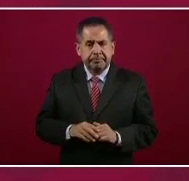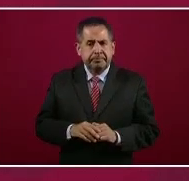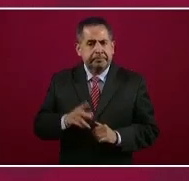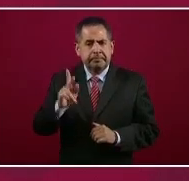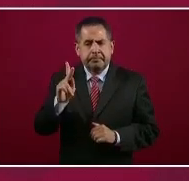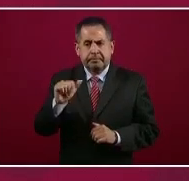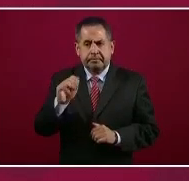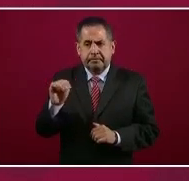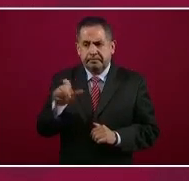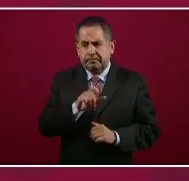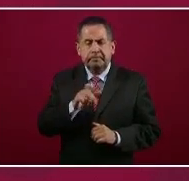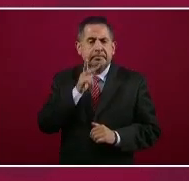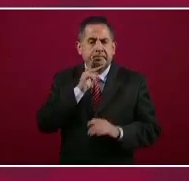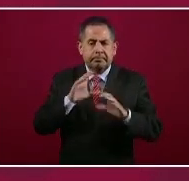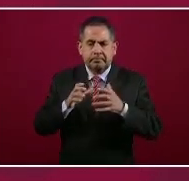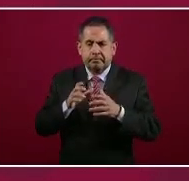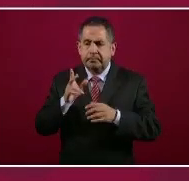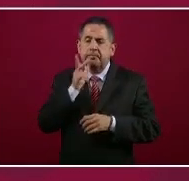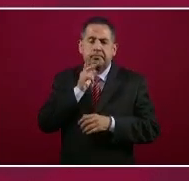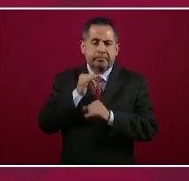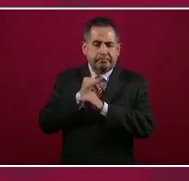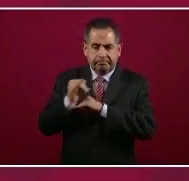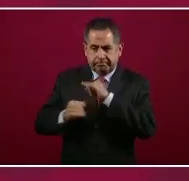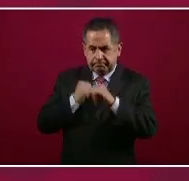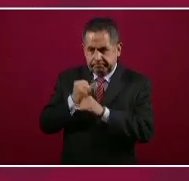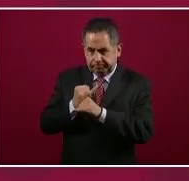pemex internacional